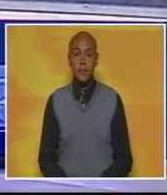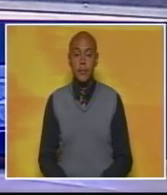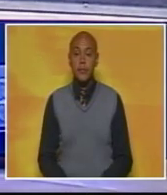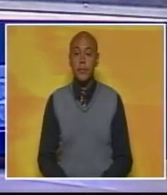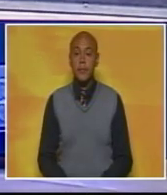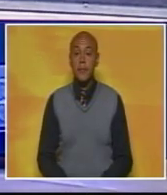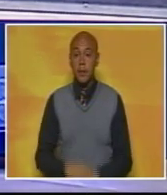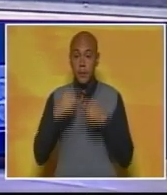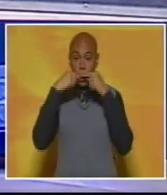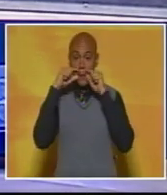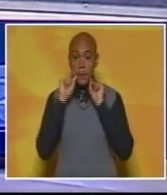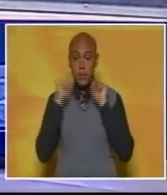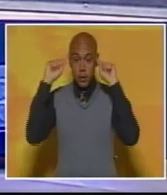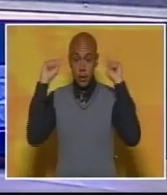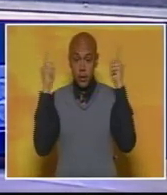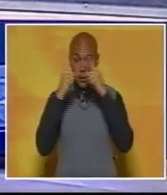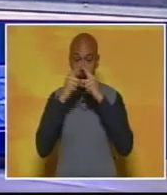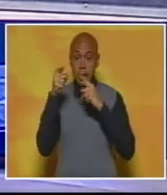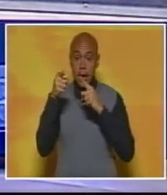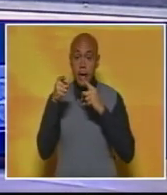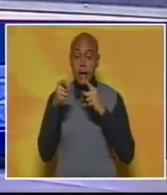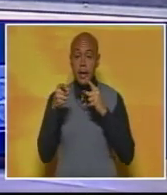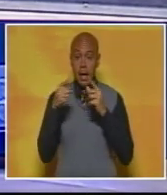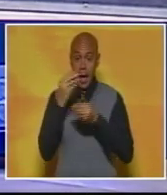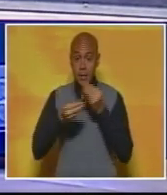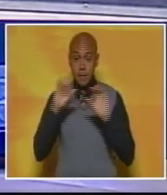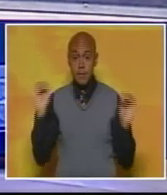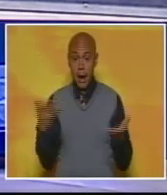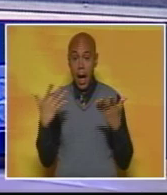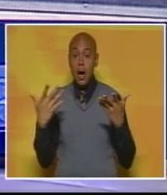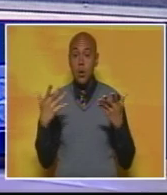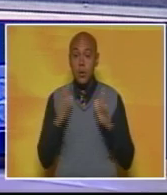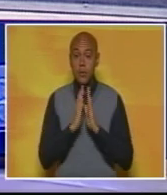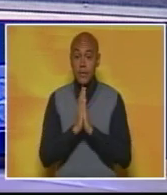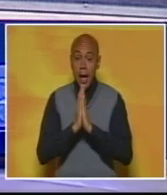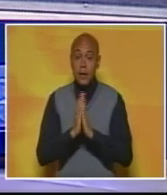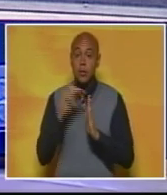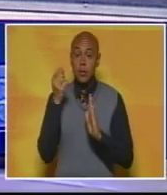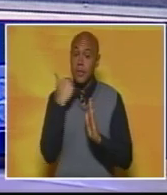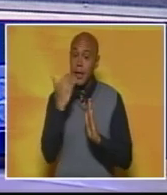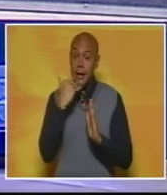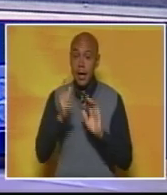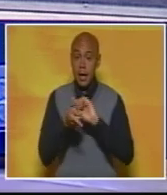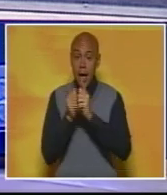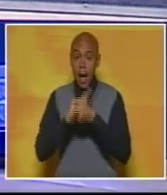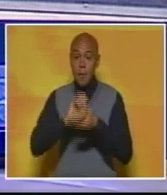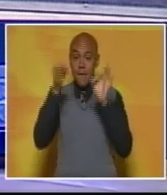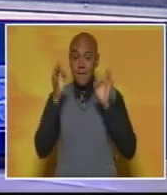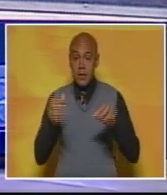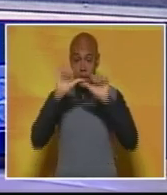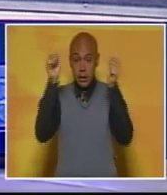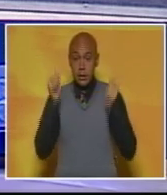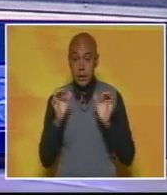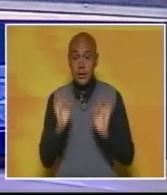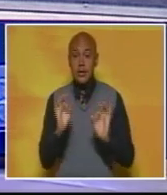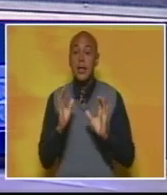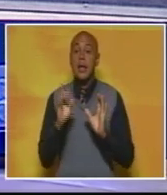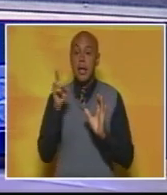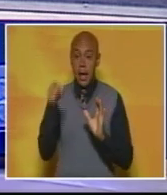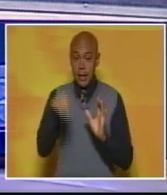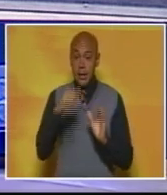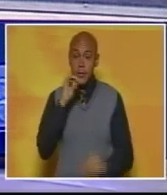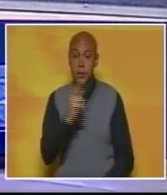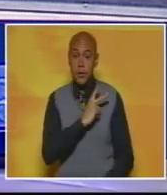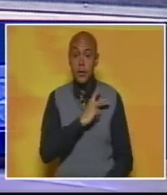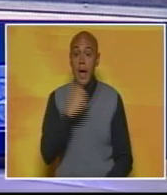José Gregorio Hernández, el siervo de Dios, el santo milagroso de todos los venezolanos, camina hacia su beatificación. En la emisión meridiana de su noticiero Venevisión